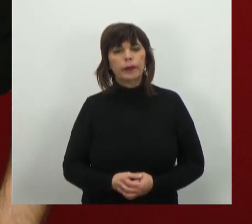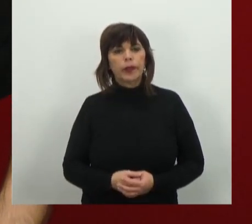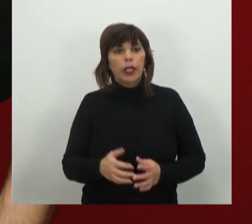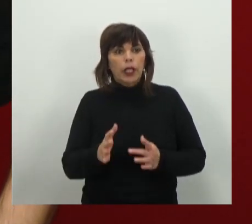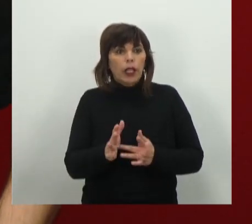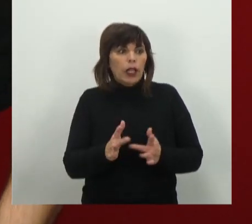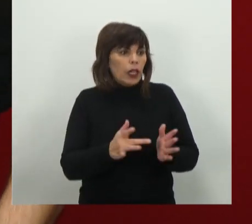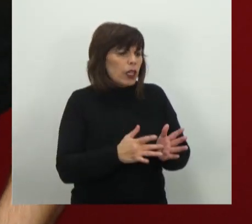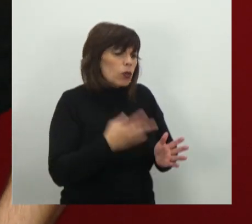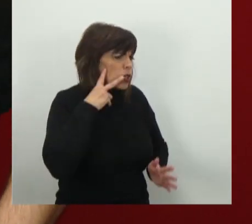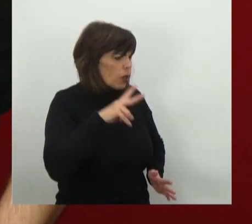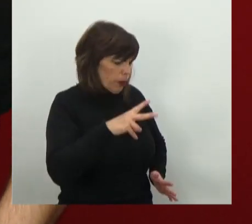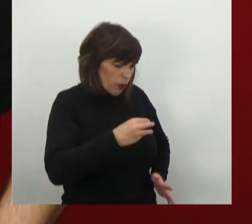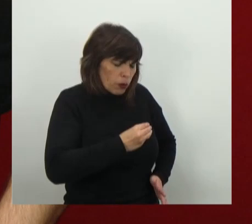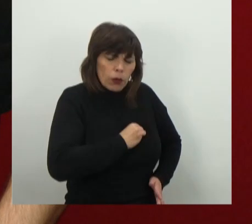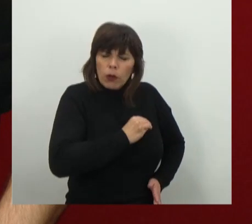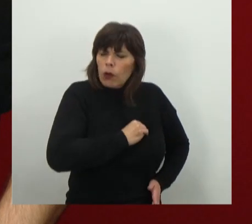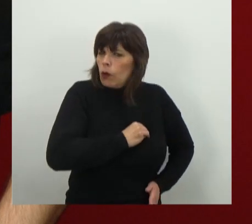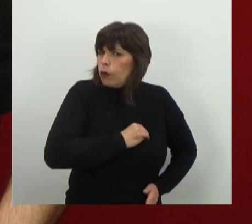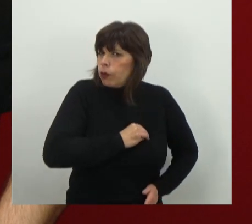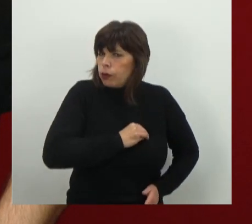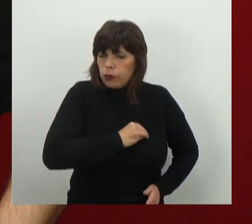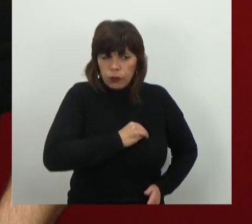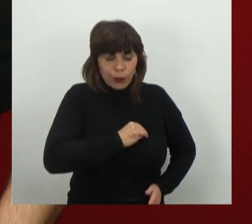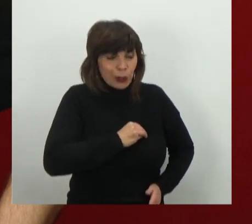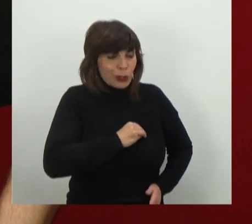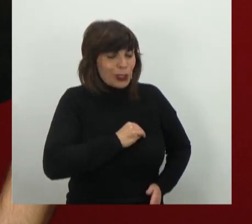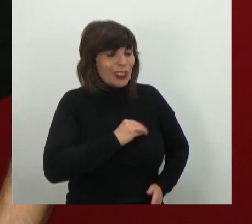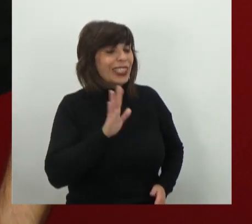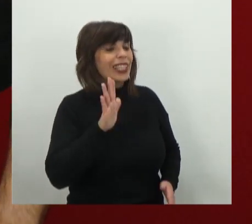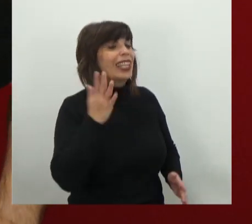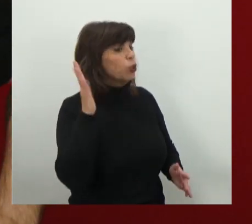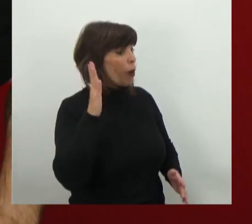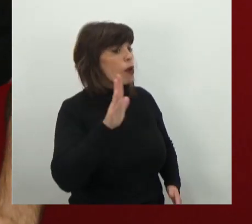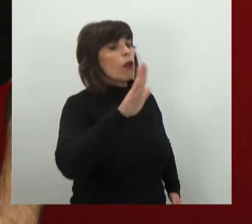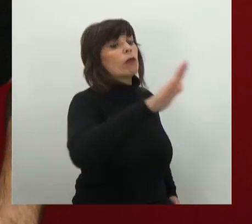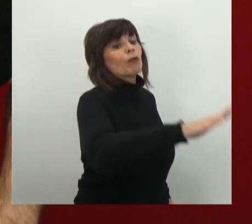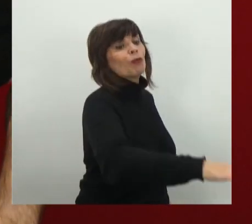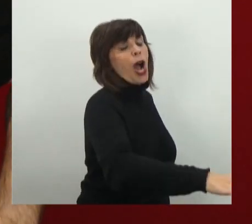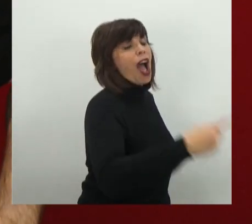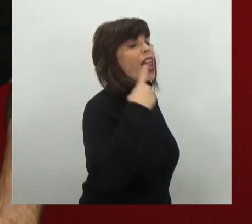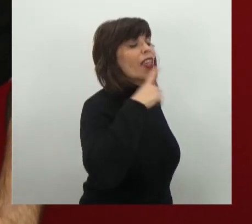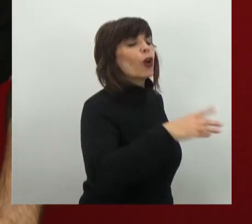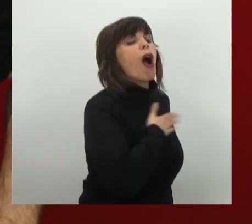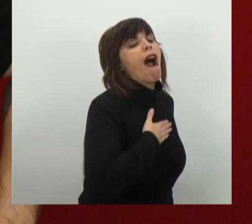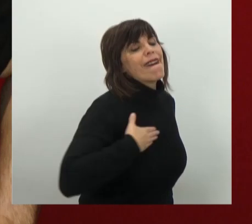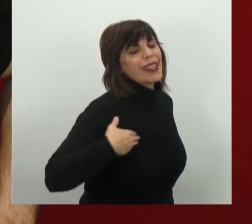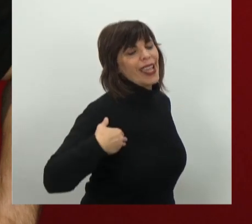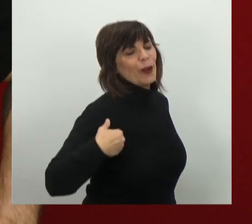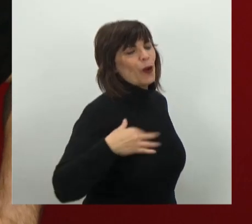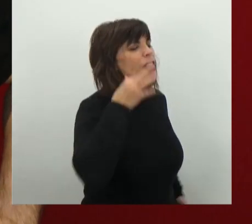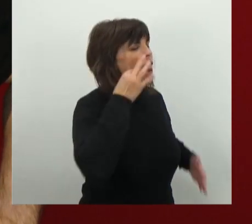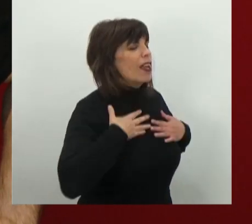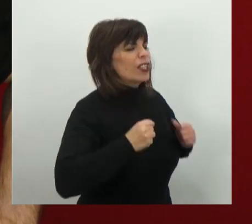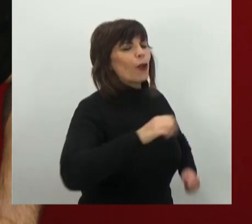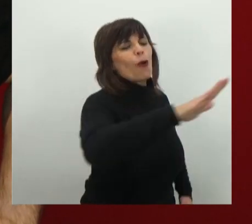conmovido, teniendo misericordia de él, le tocó y dijo: quiero. Y sabes, querido